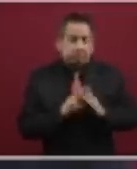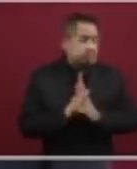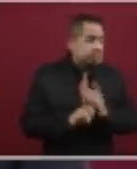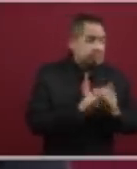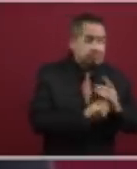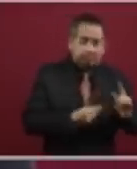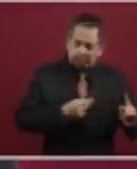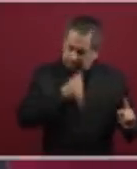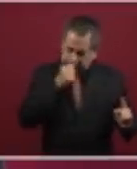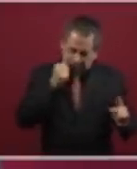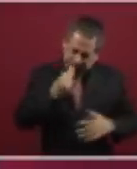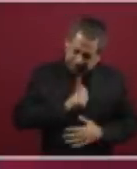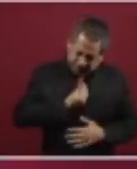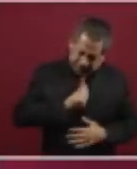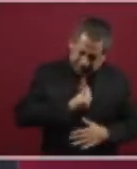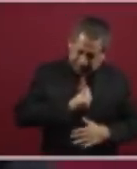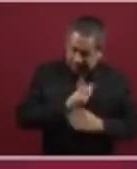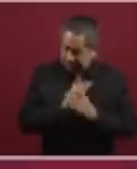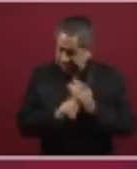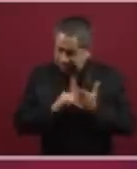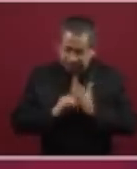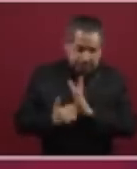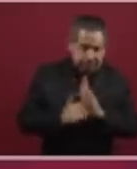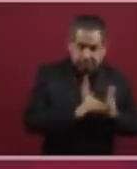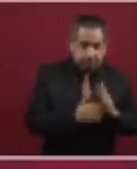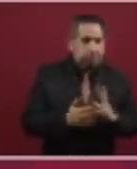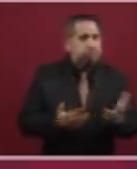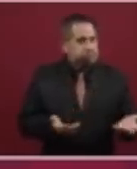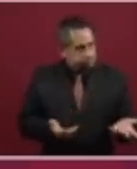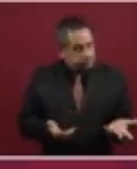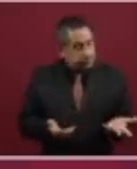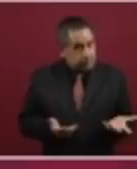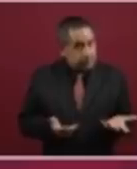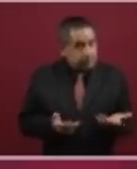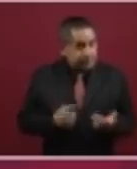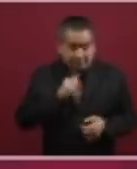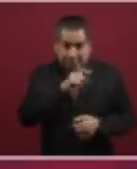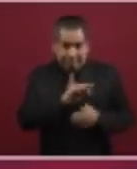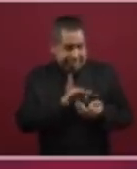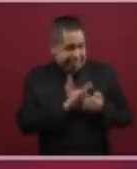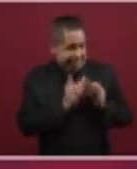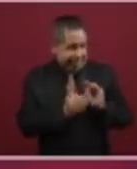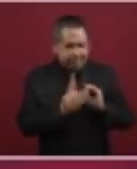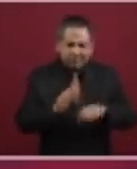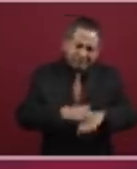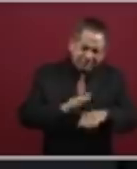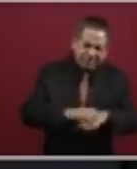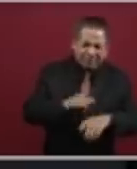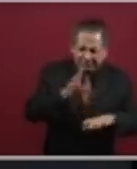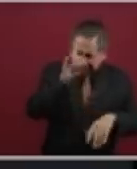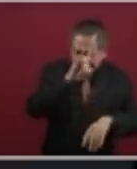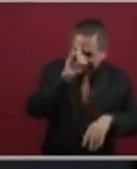él aguantando, resistiendo, y hasta los más cercanos recomendándole